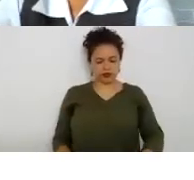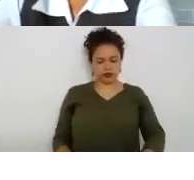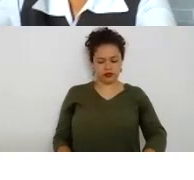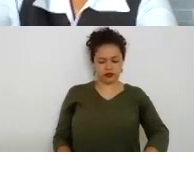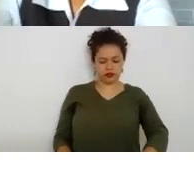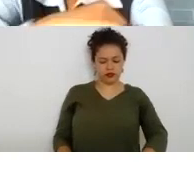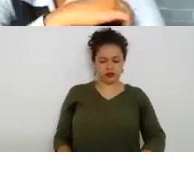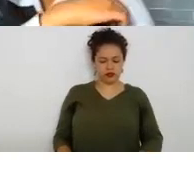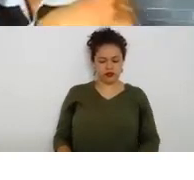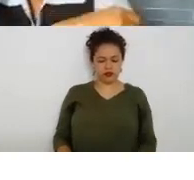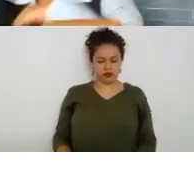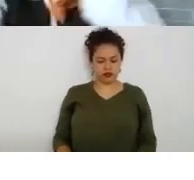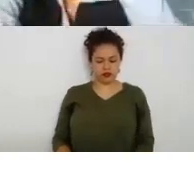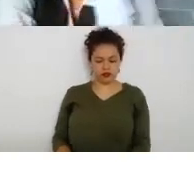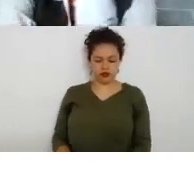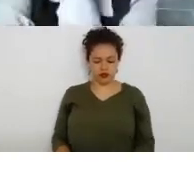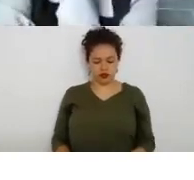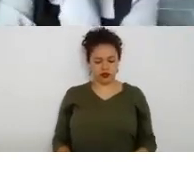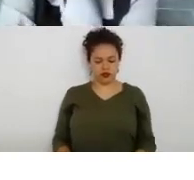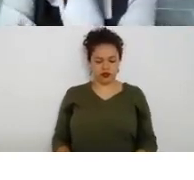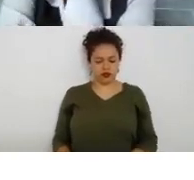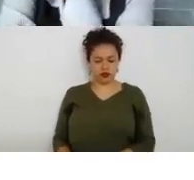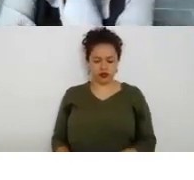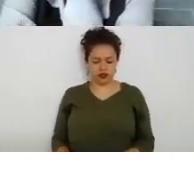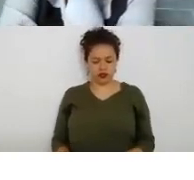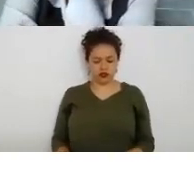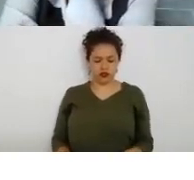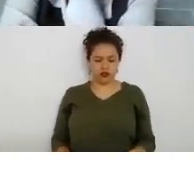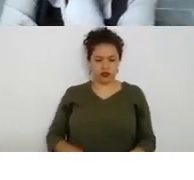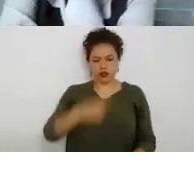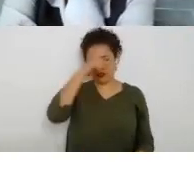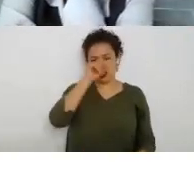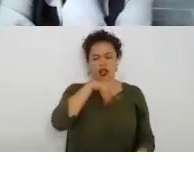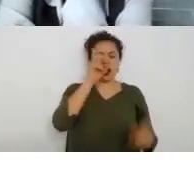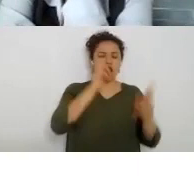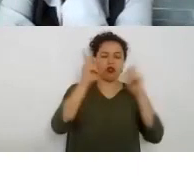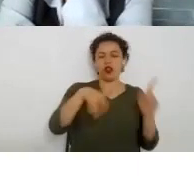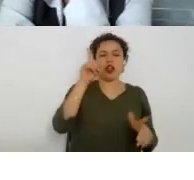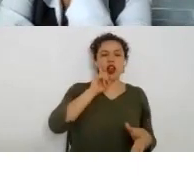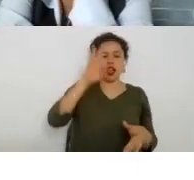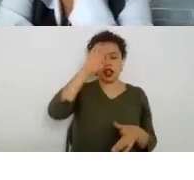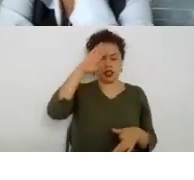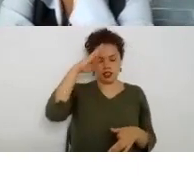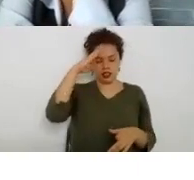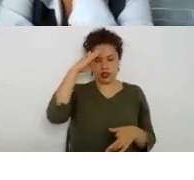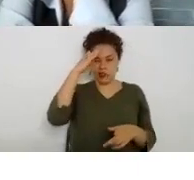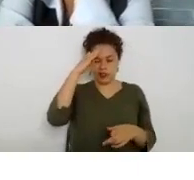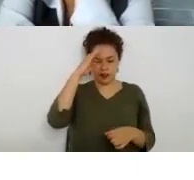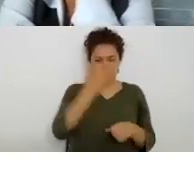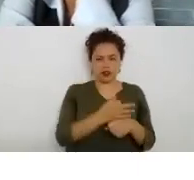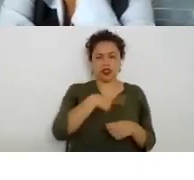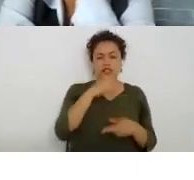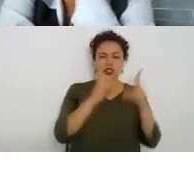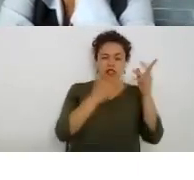contestando creo que un poquito también a la duda de la señorita, es que no se sabe qué lesión